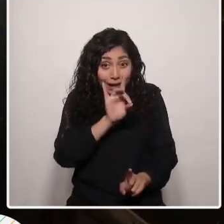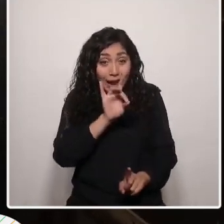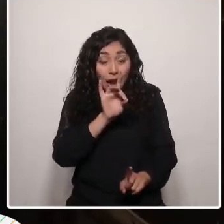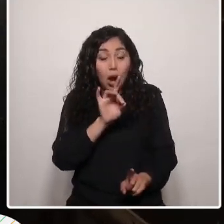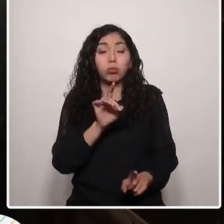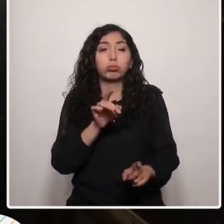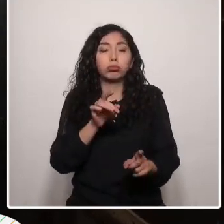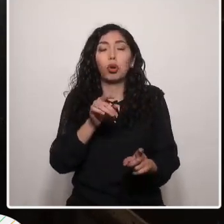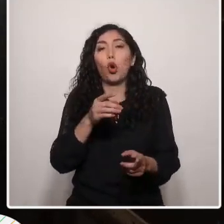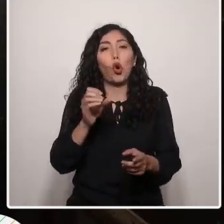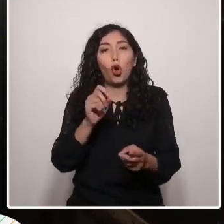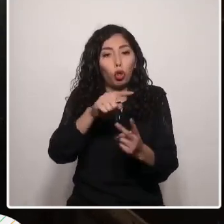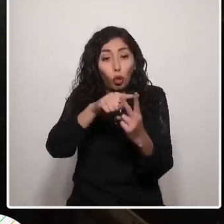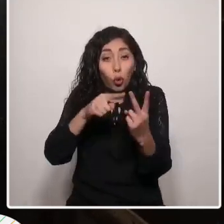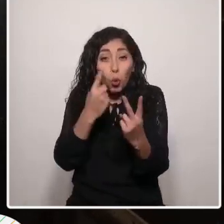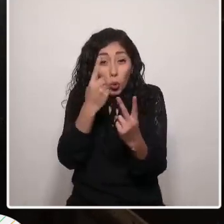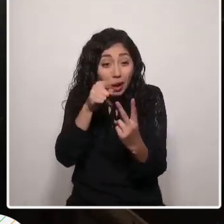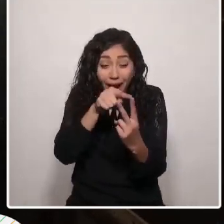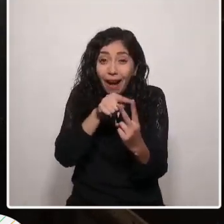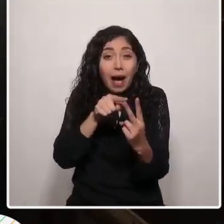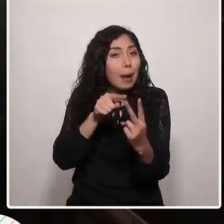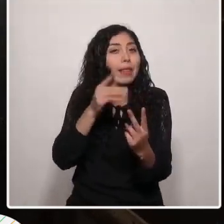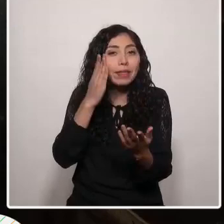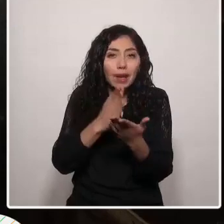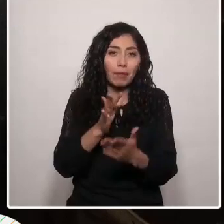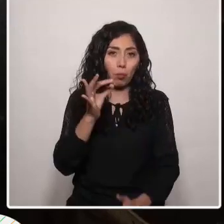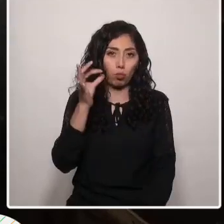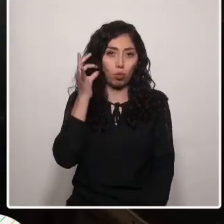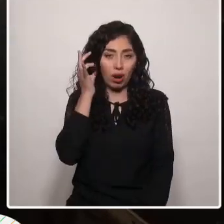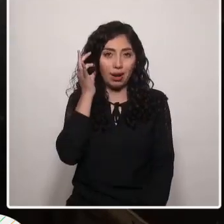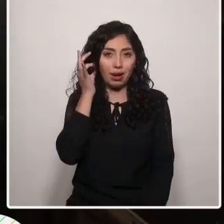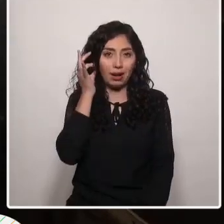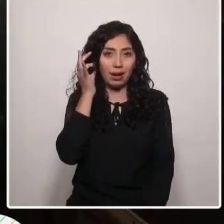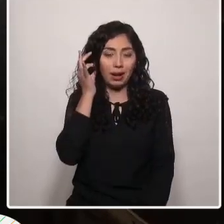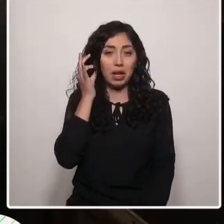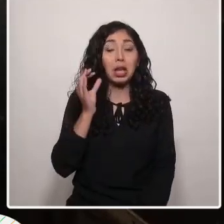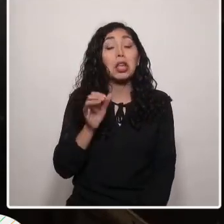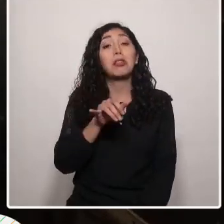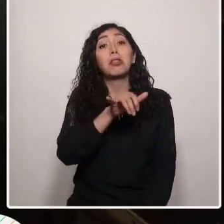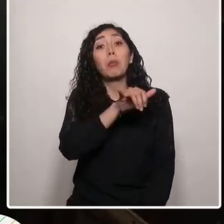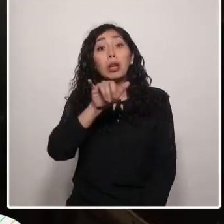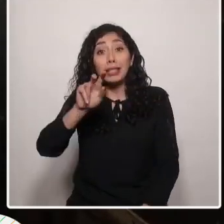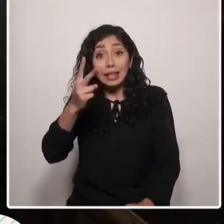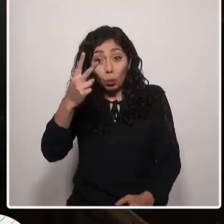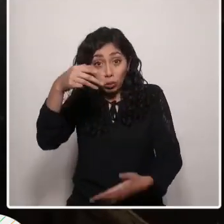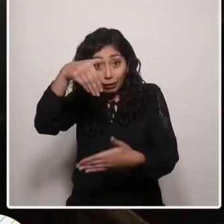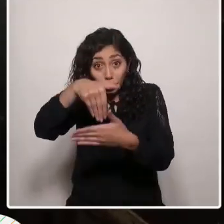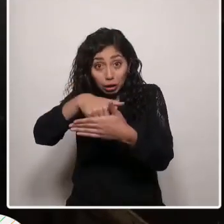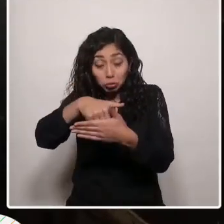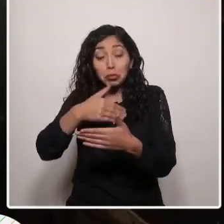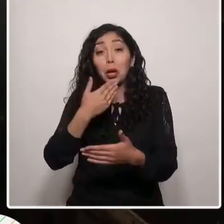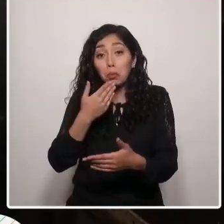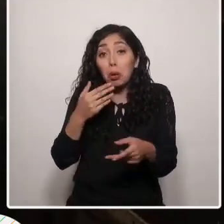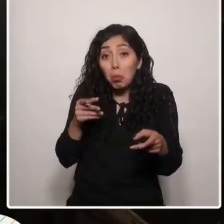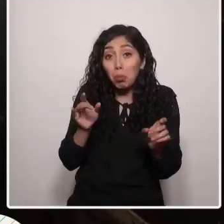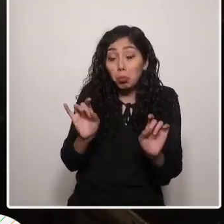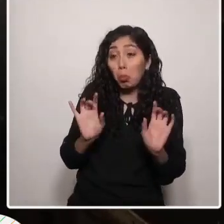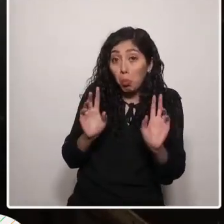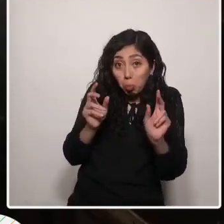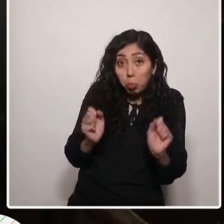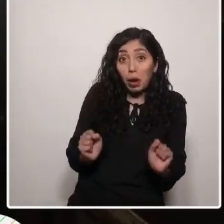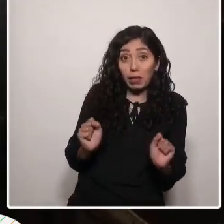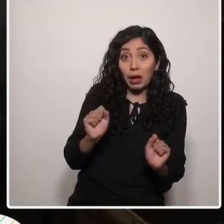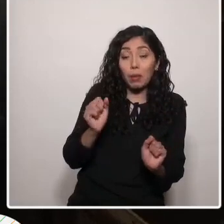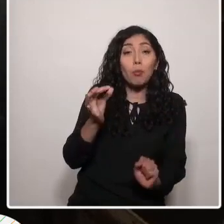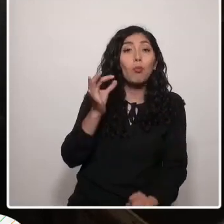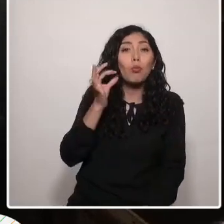una mujer y eventualmente podría ser que la segunda elección también sea una mujer. Lo que creo que lo que